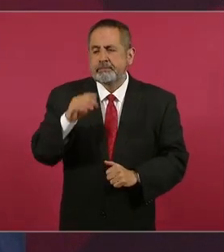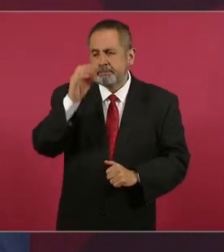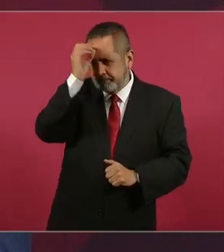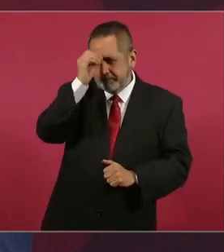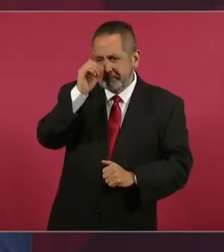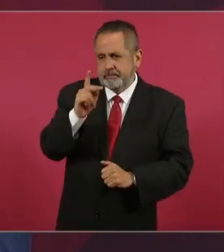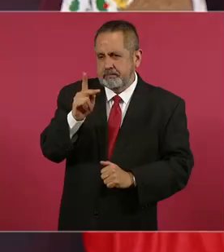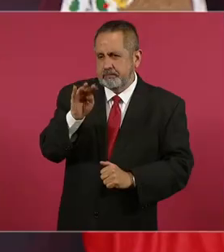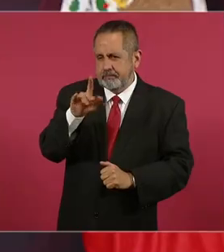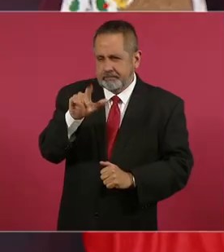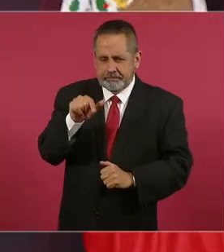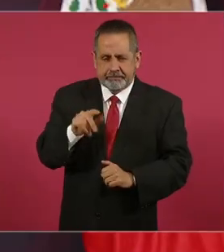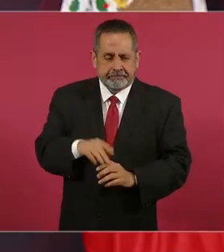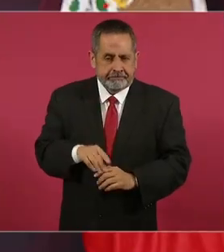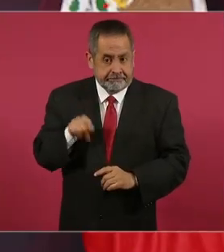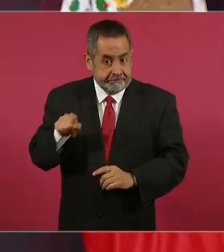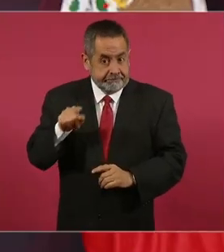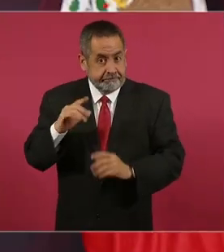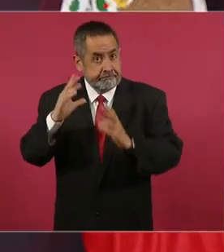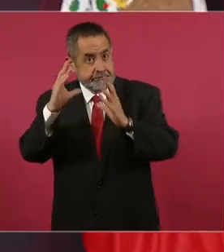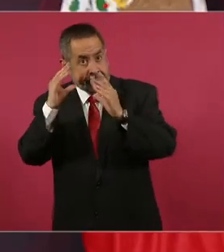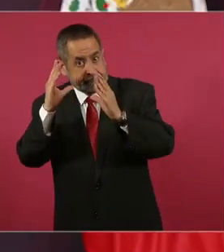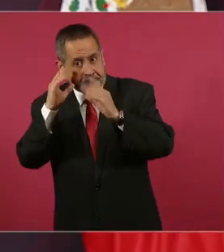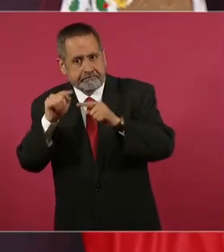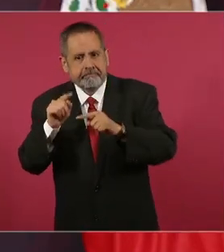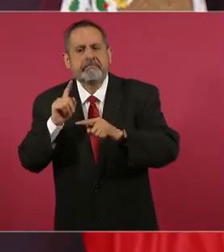y le enseñan a uno